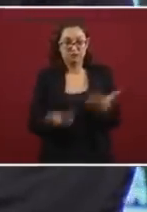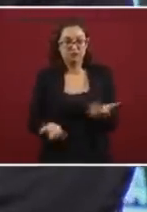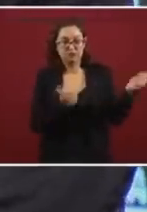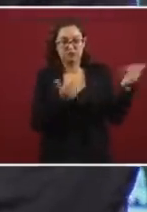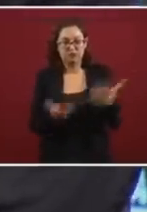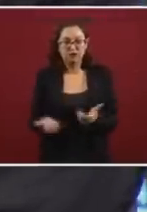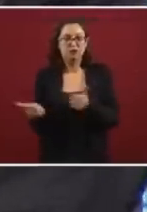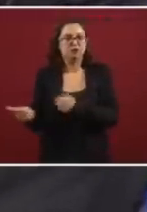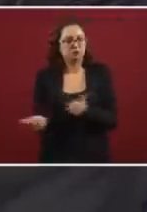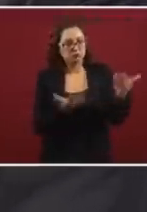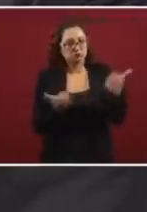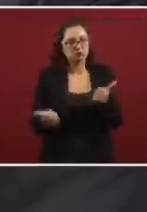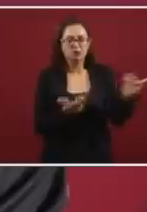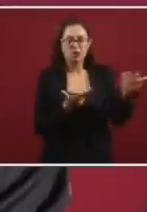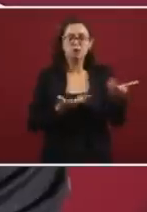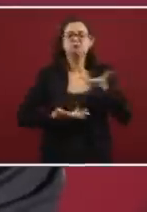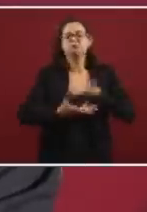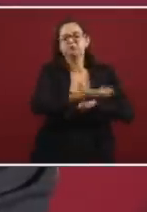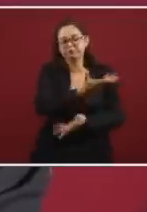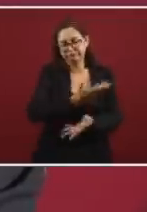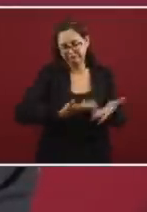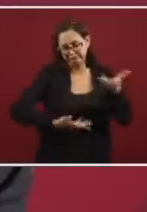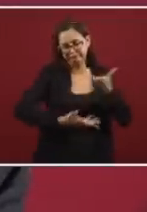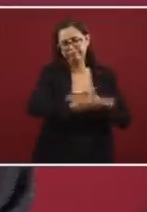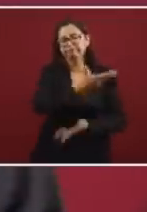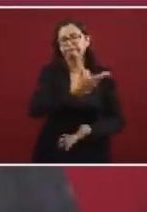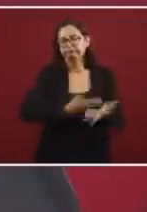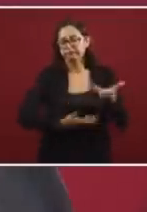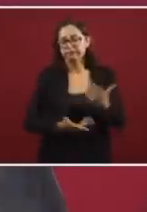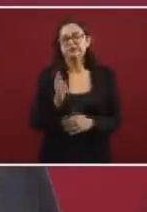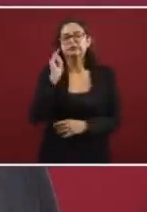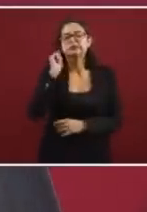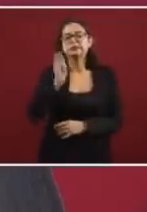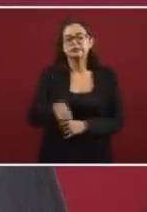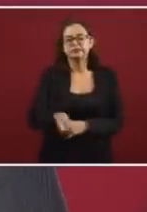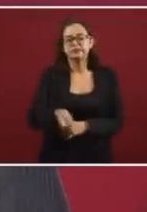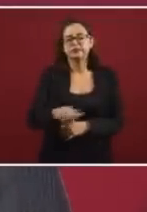cooperando es decir